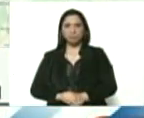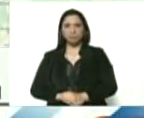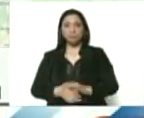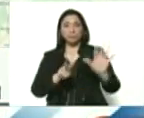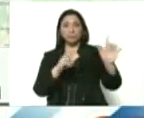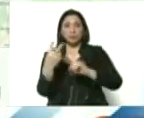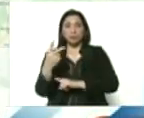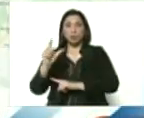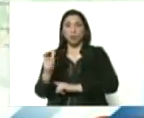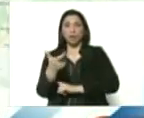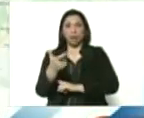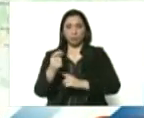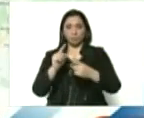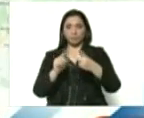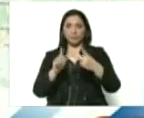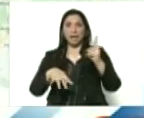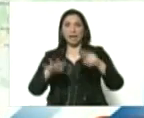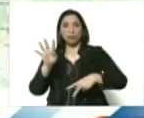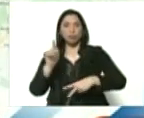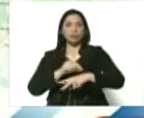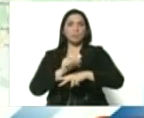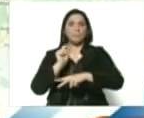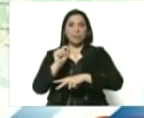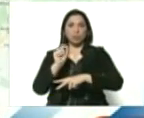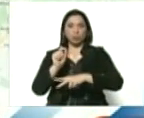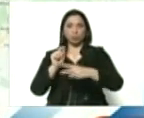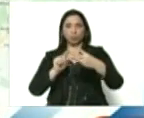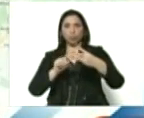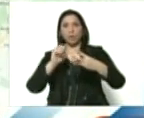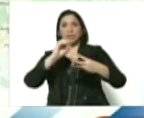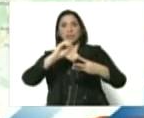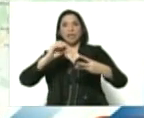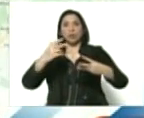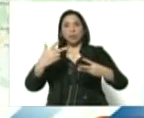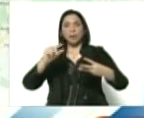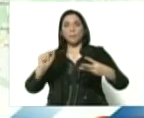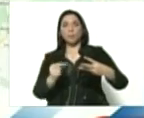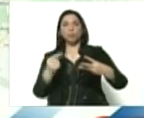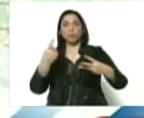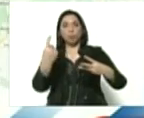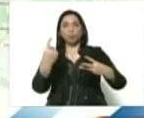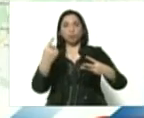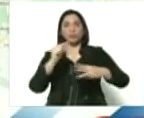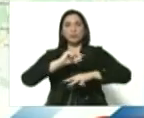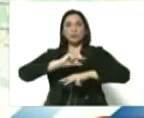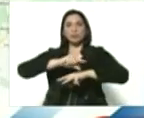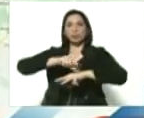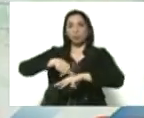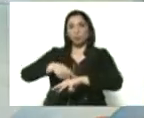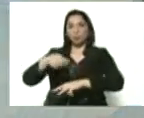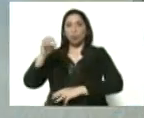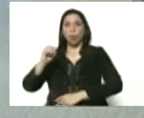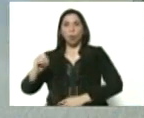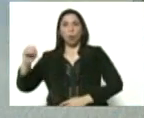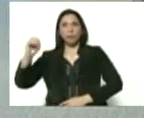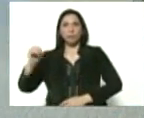72 grados, 14 minutos, 03.1 segundos oeste.